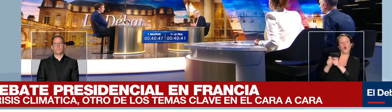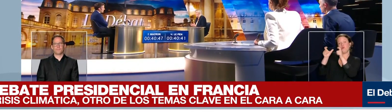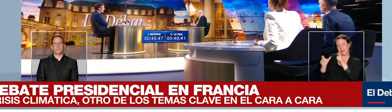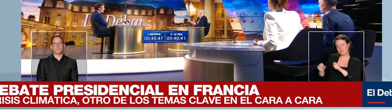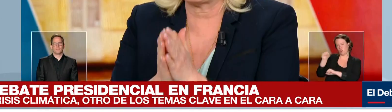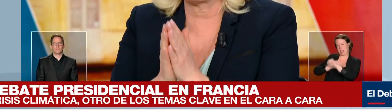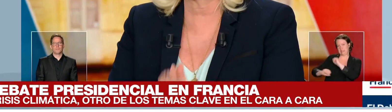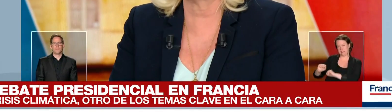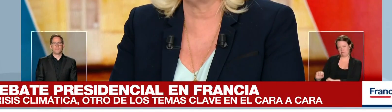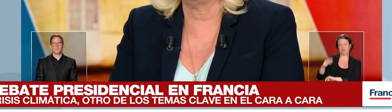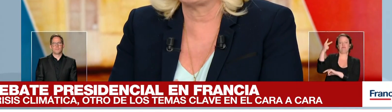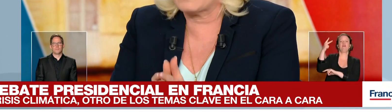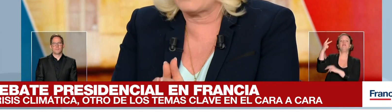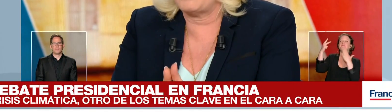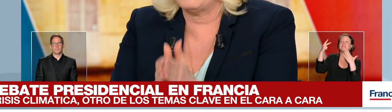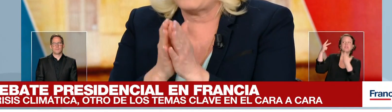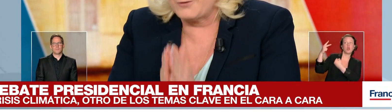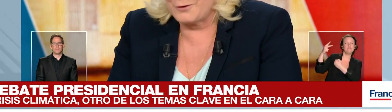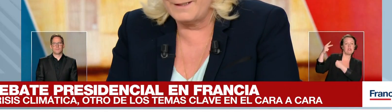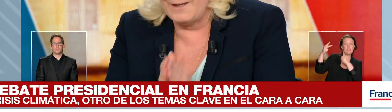debe desmantelar es